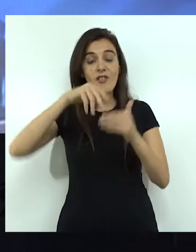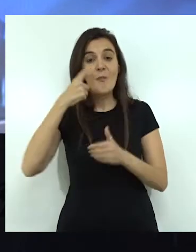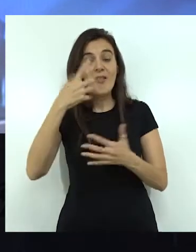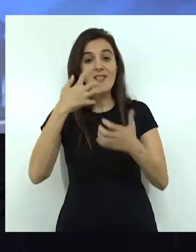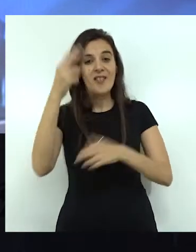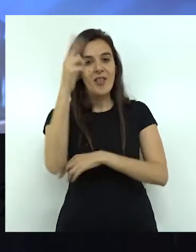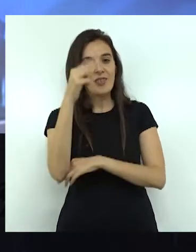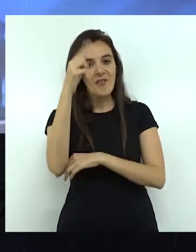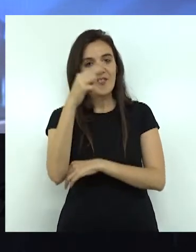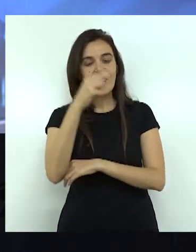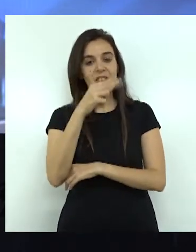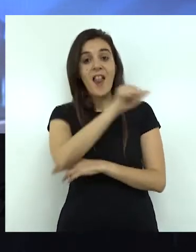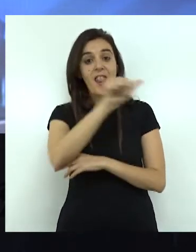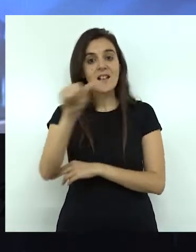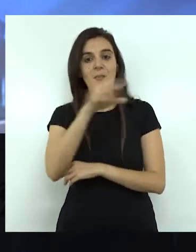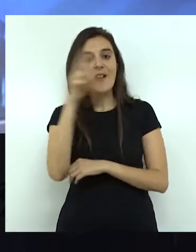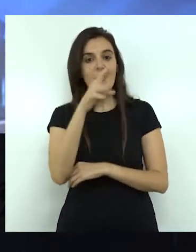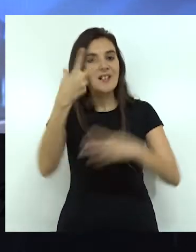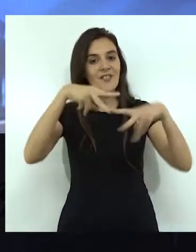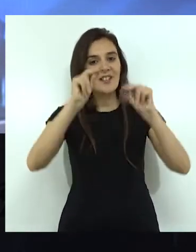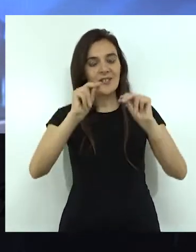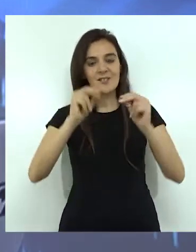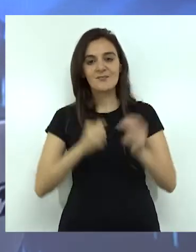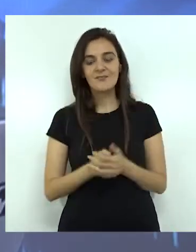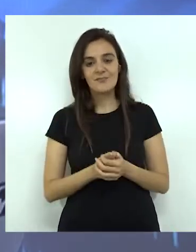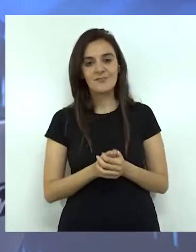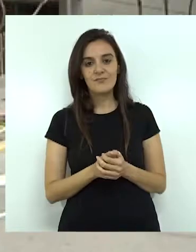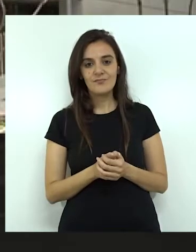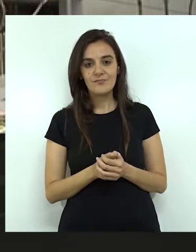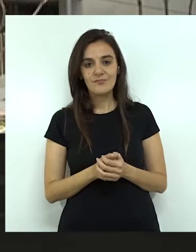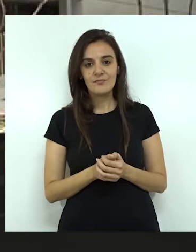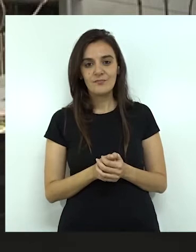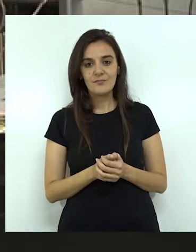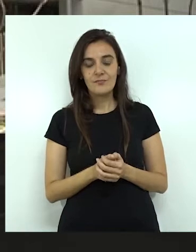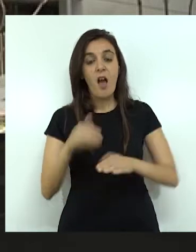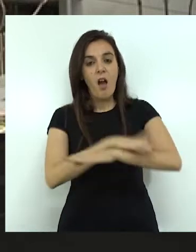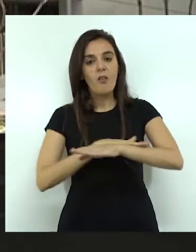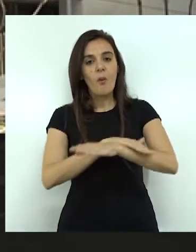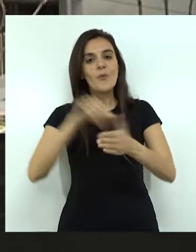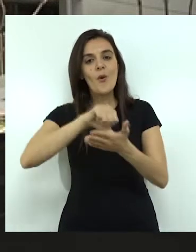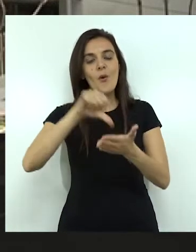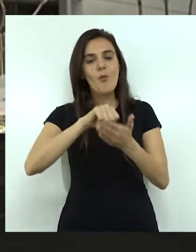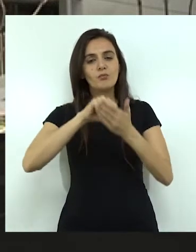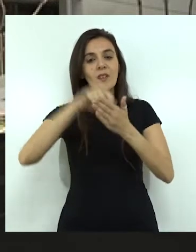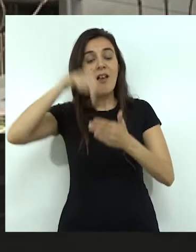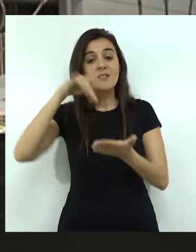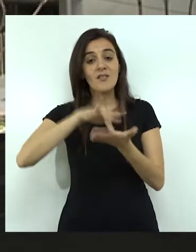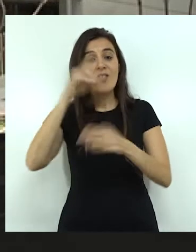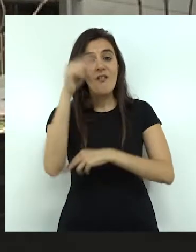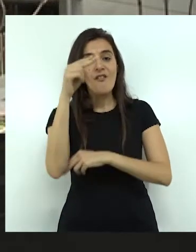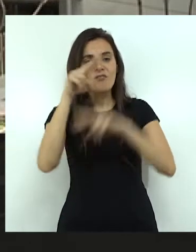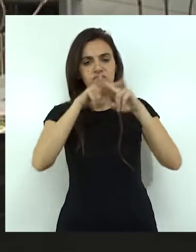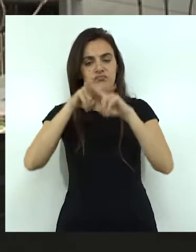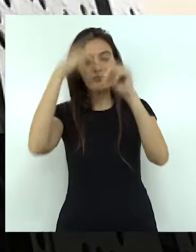más destacadas del viernes finalizamos nuestro recorrido a la semana el gobierno local ha analizado este viernes los datos